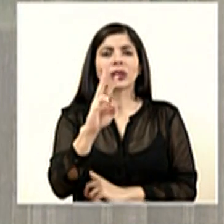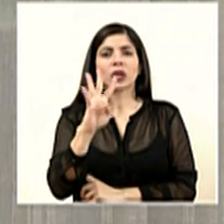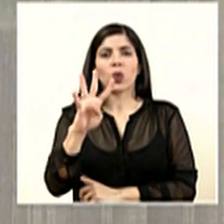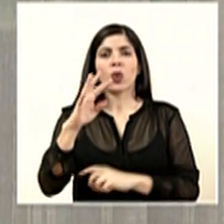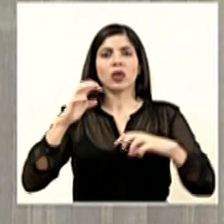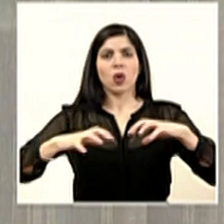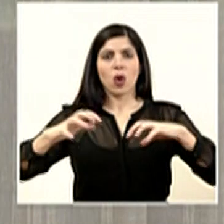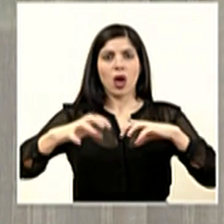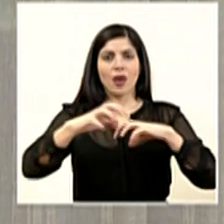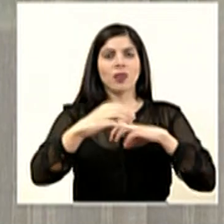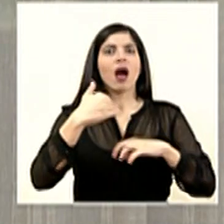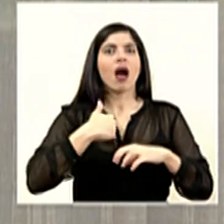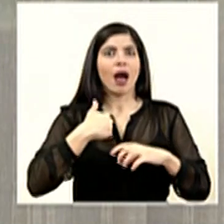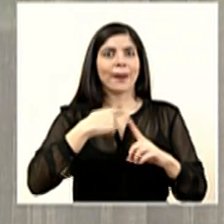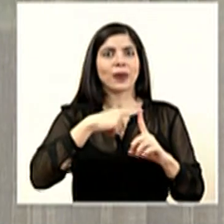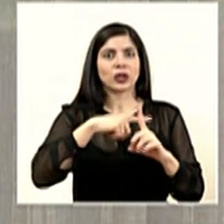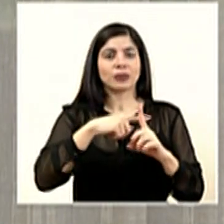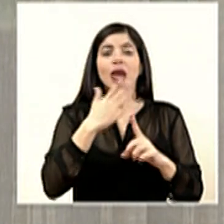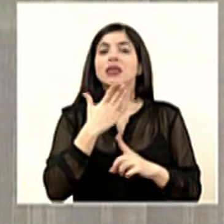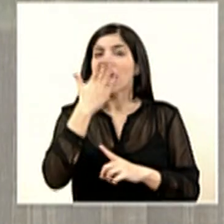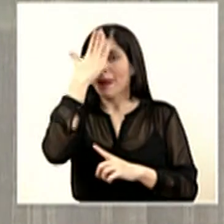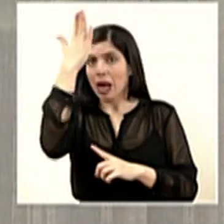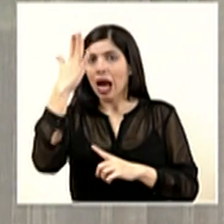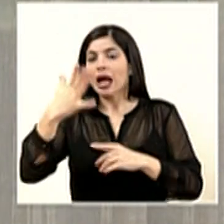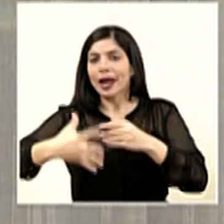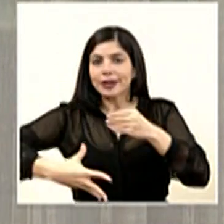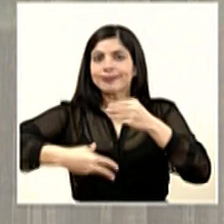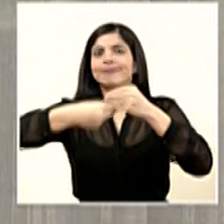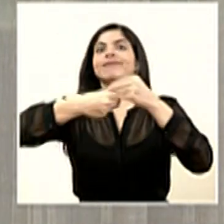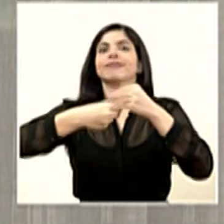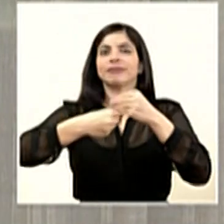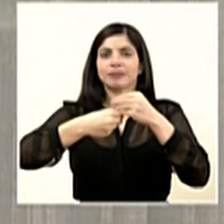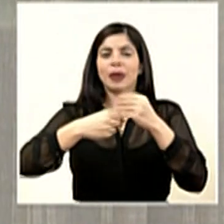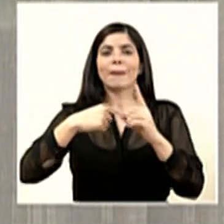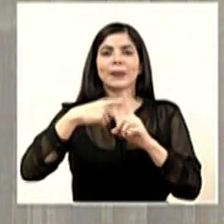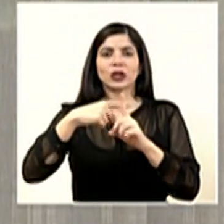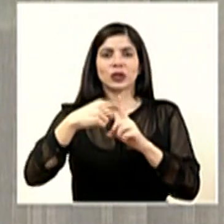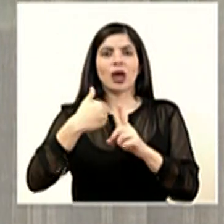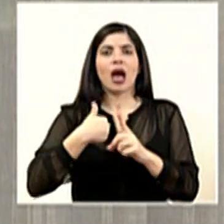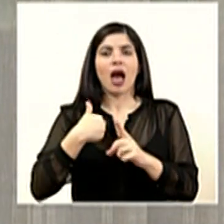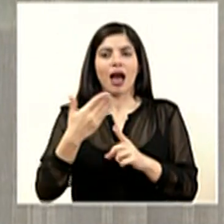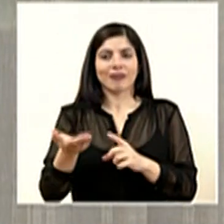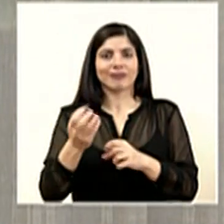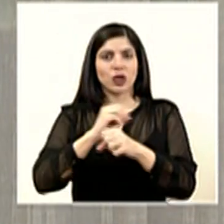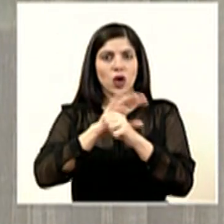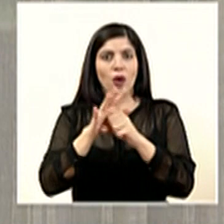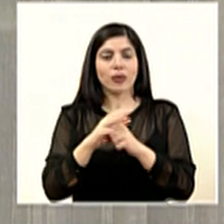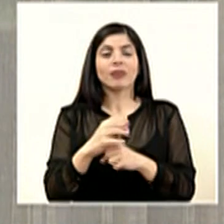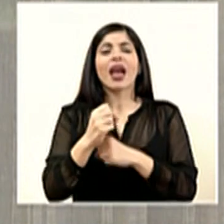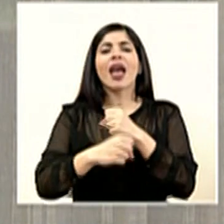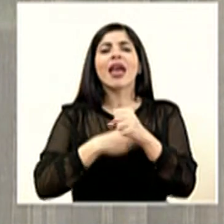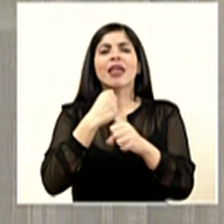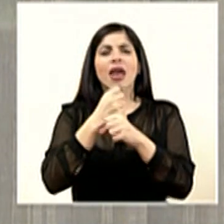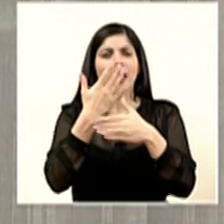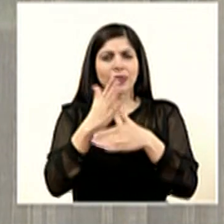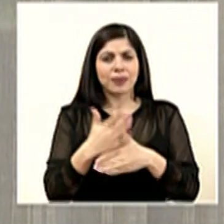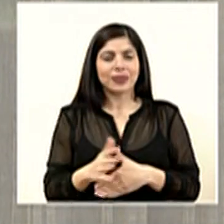64 cantones. Se suma Talamanca a la lista de cantones con casos positivos por COVID-19. Por edad,